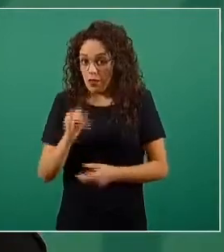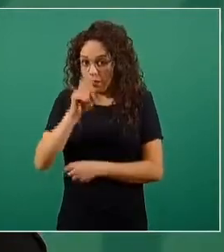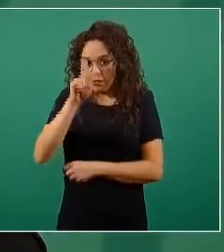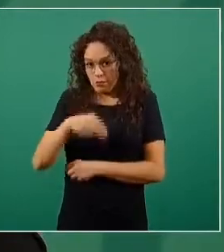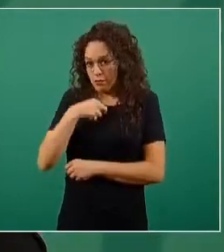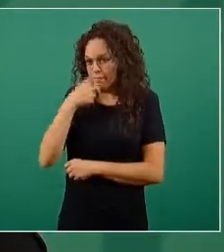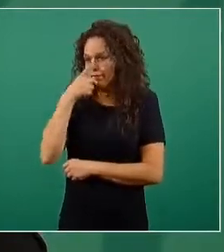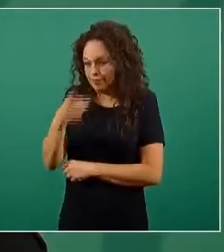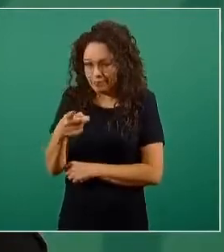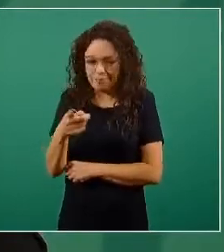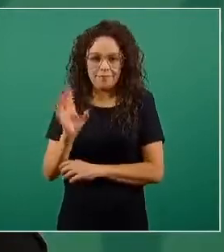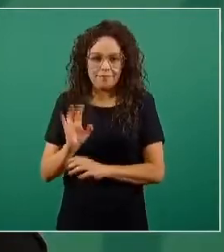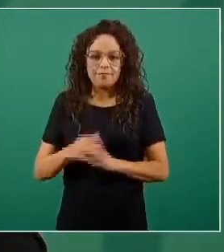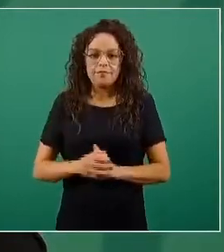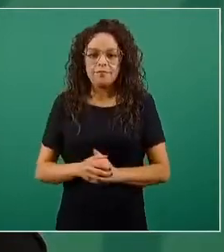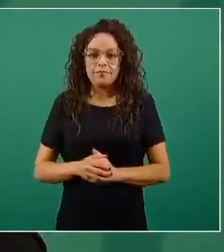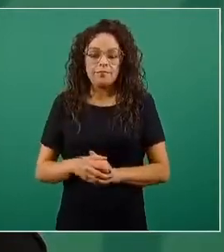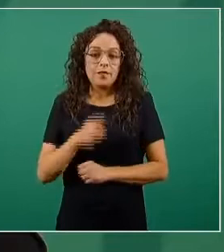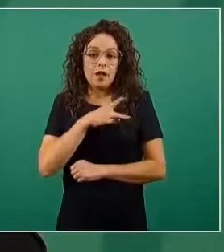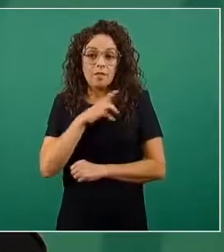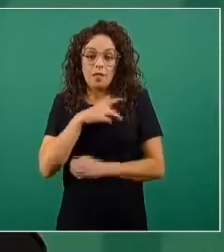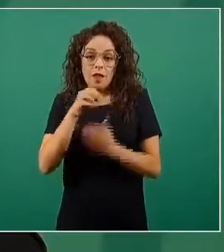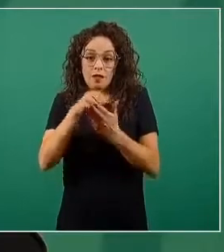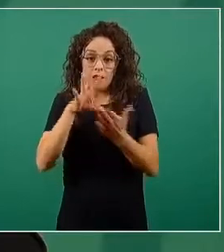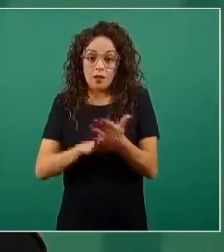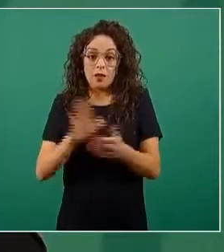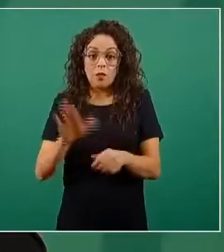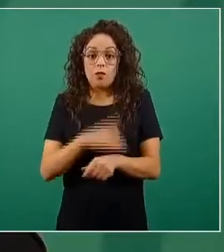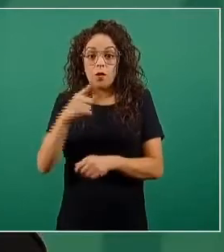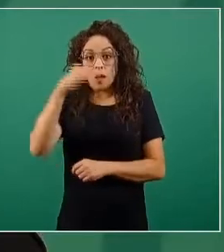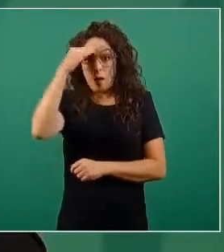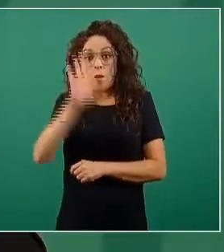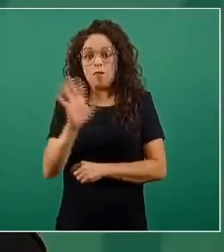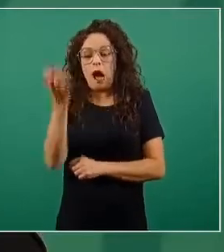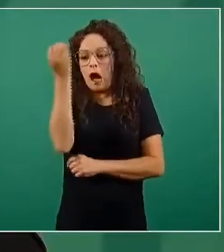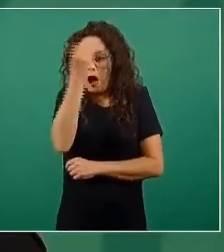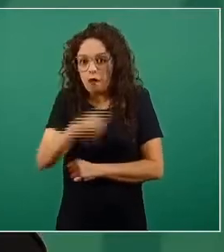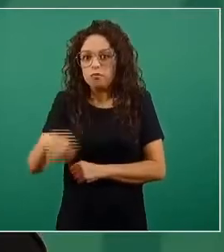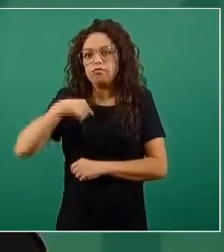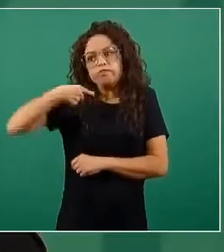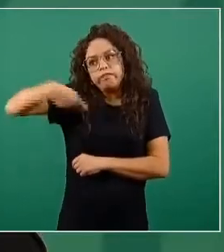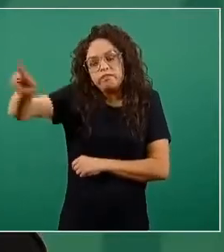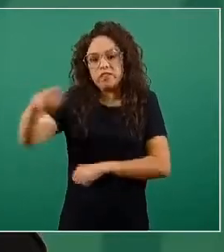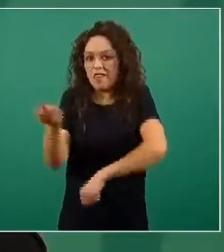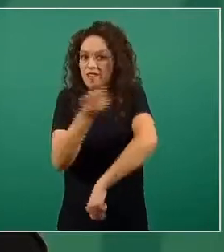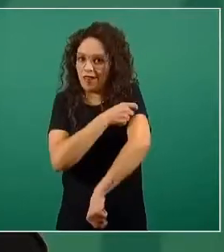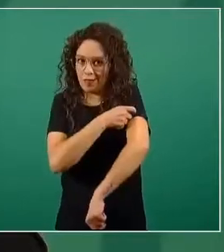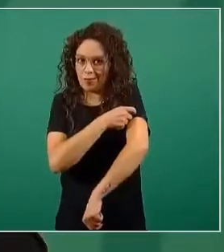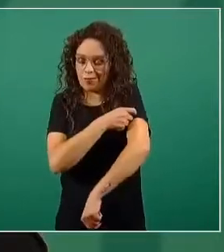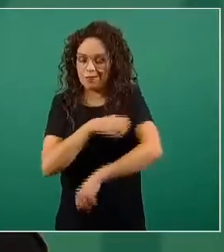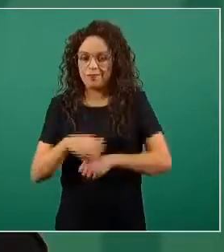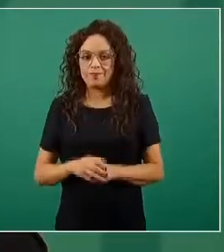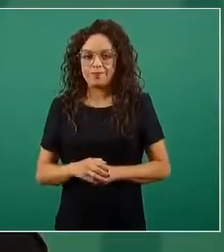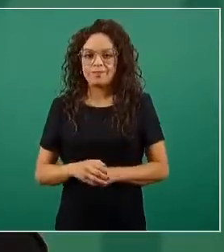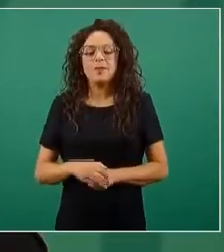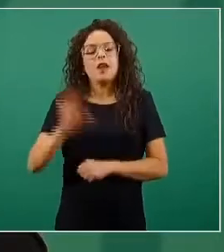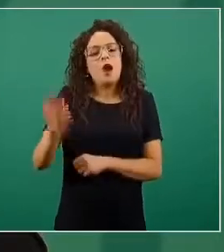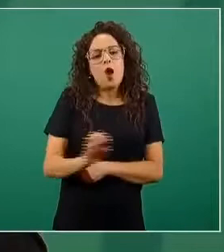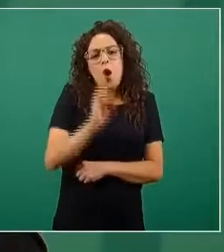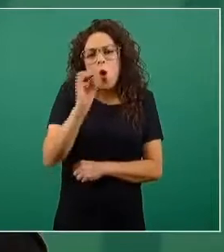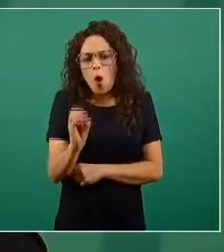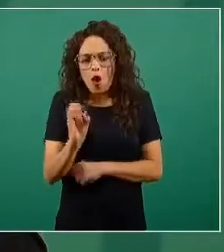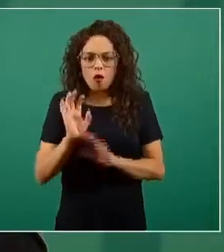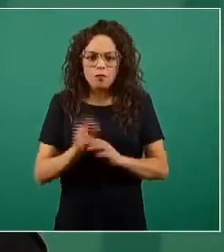coloquialmente, a registrarse porque piensan que si se registran están obligados a vacunarse. ¿no? O la otra que ha